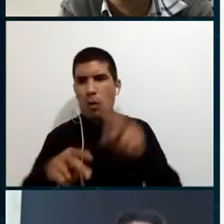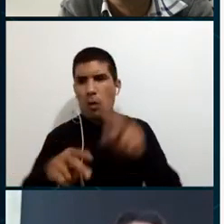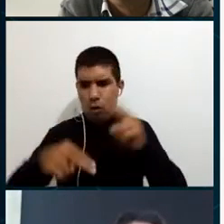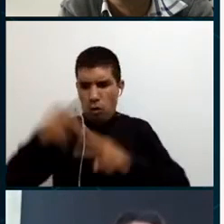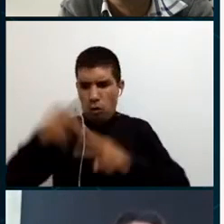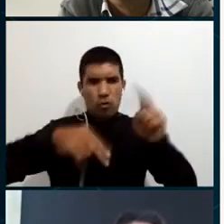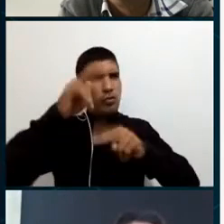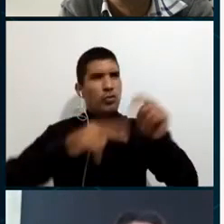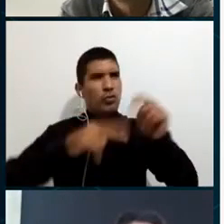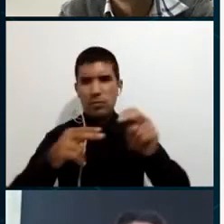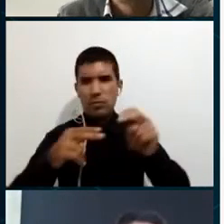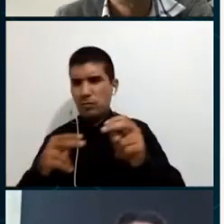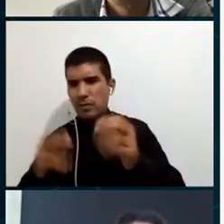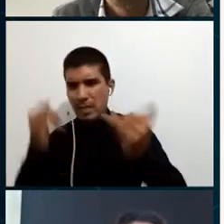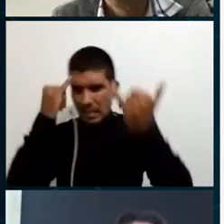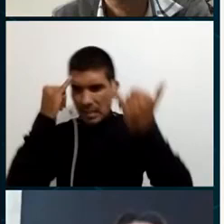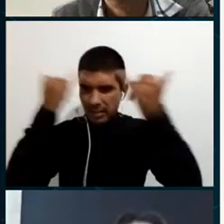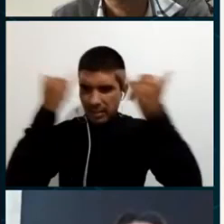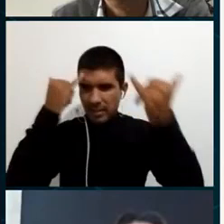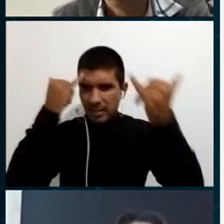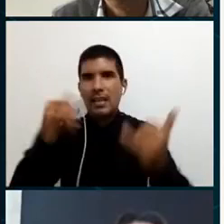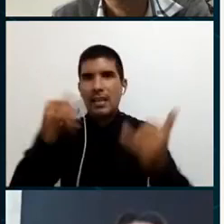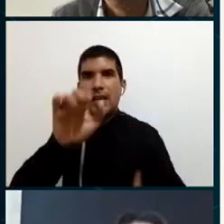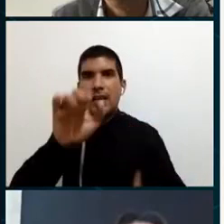fácil es el motor que nos impulsa.